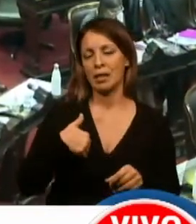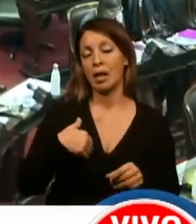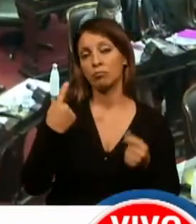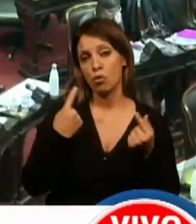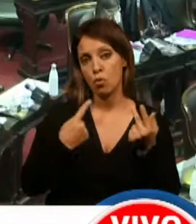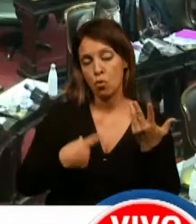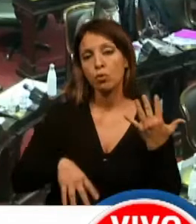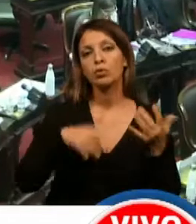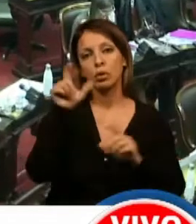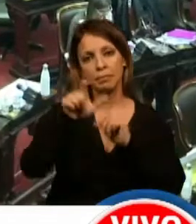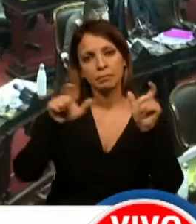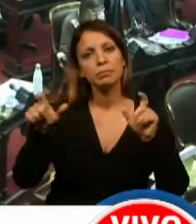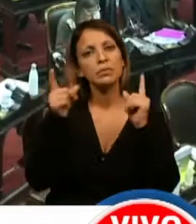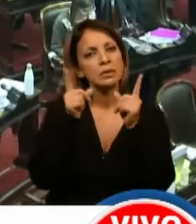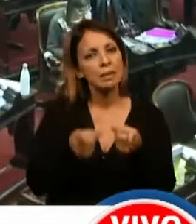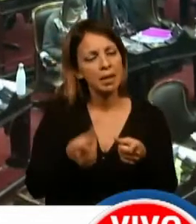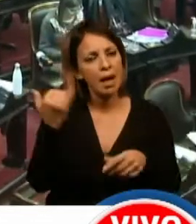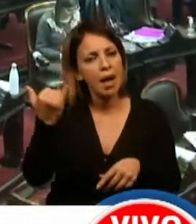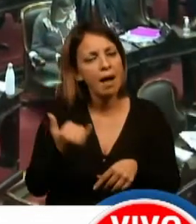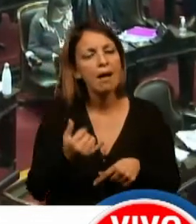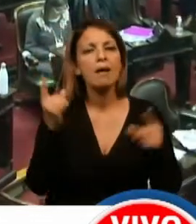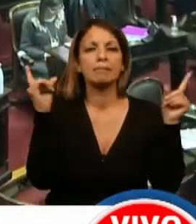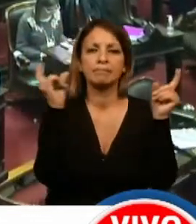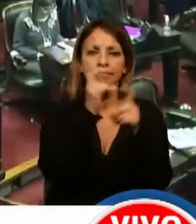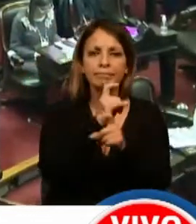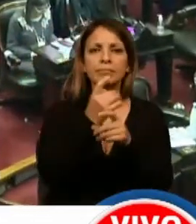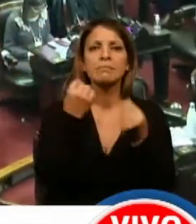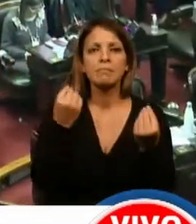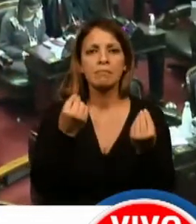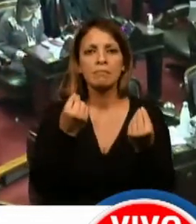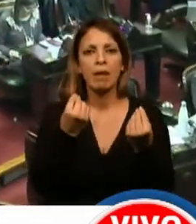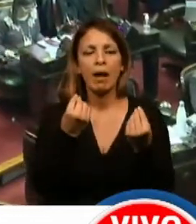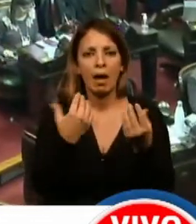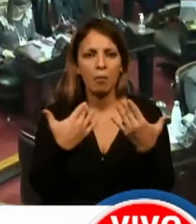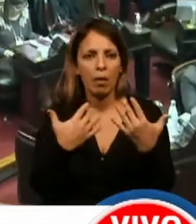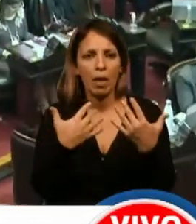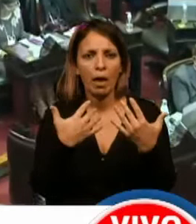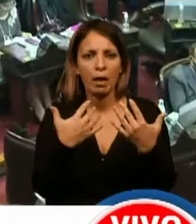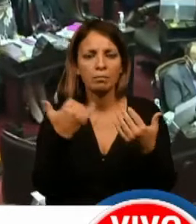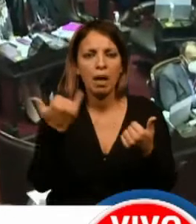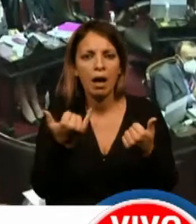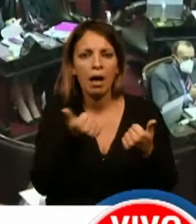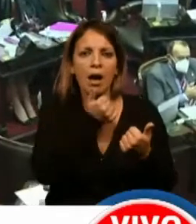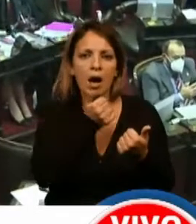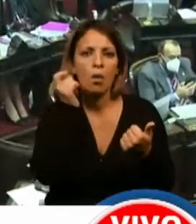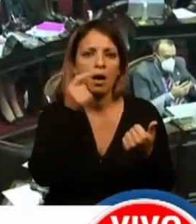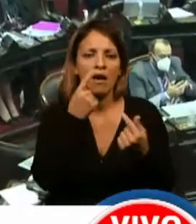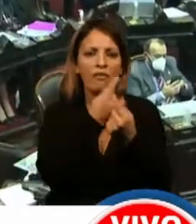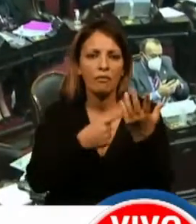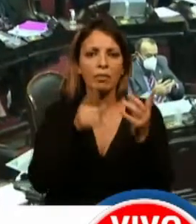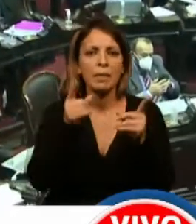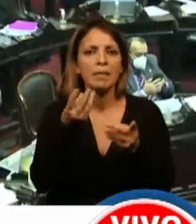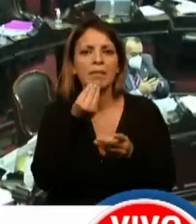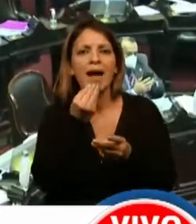y muchos ciudadanos que están con enormes dificultades para alcanzar sus servicios básicos y también su canasta familiar.